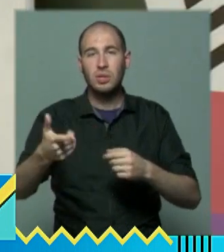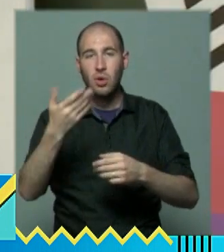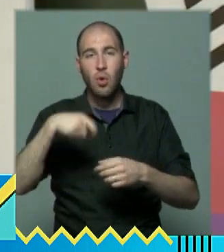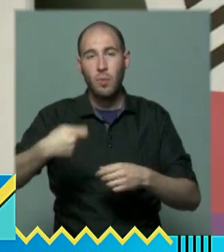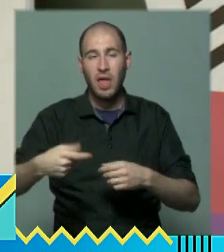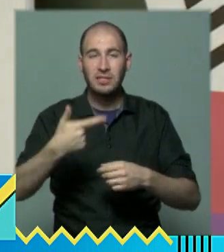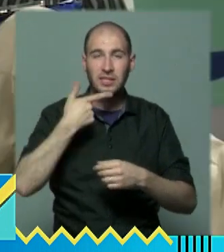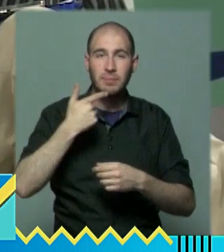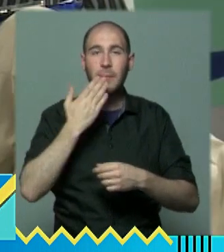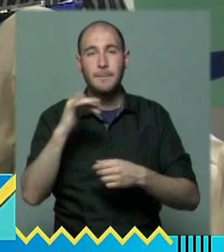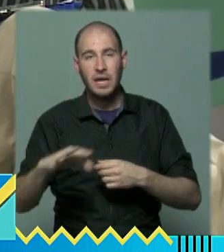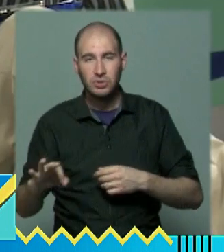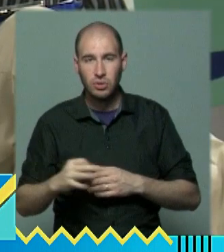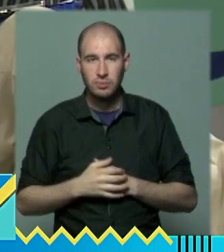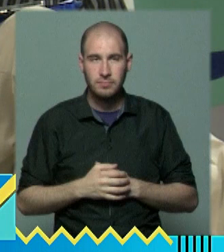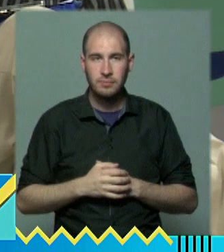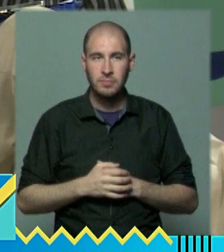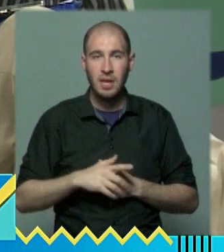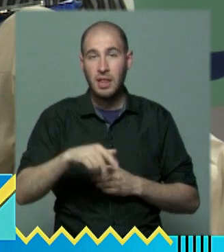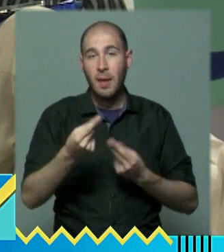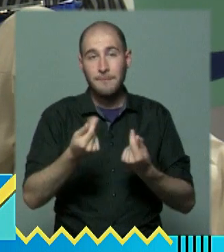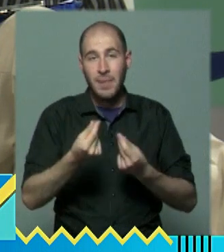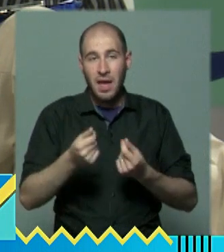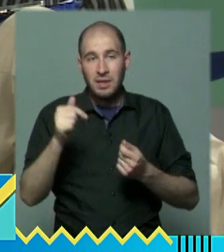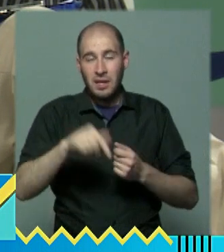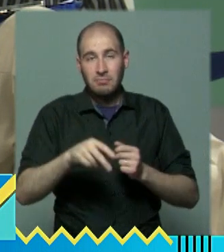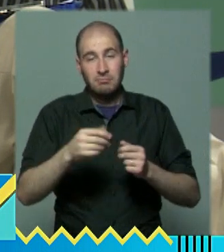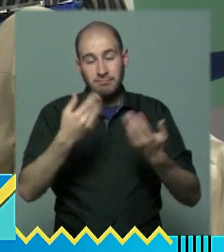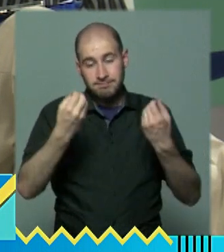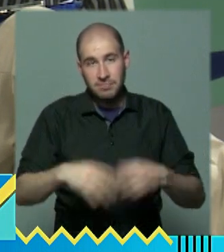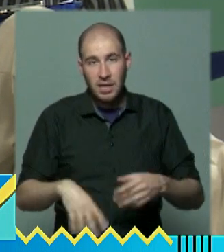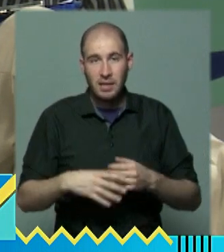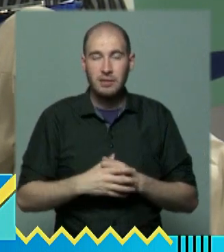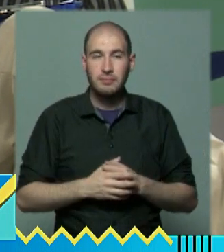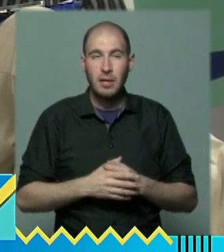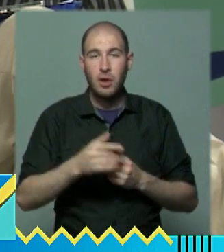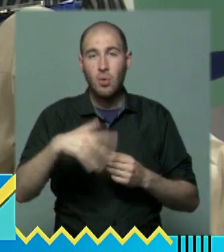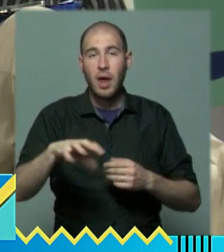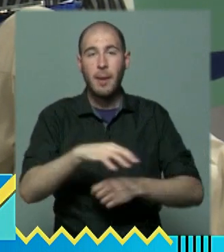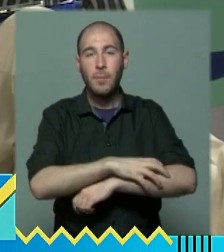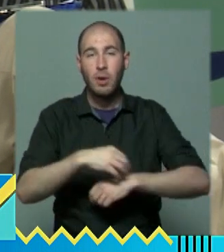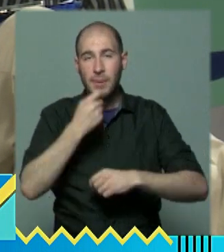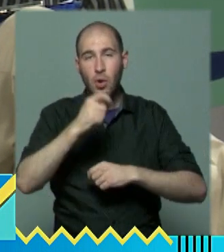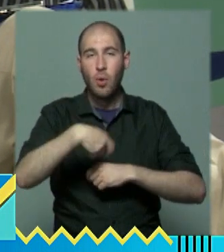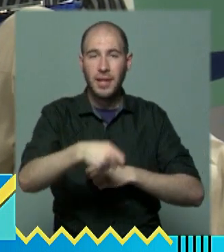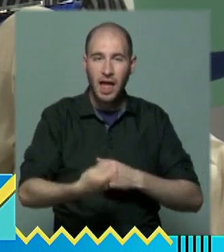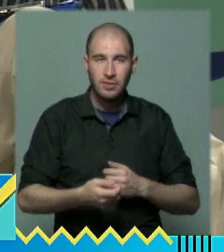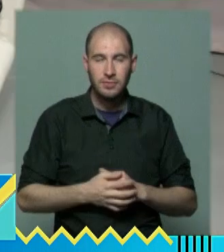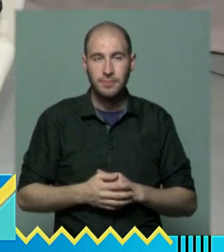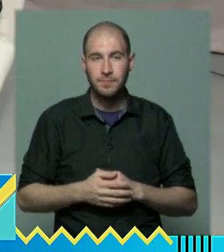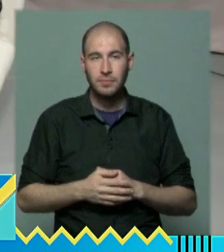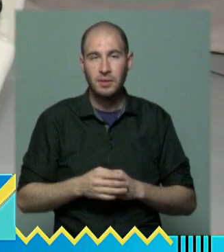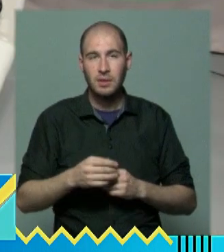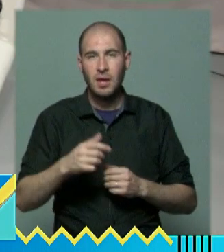en septiembre y en marzo. Esto es dinero que va a dejar de percibir sectores vulnerables como los jubilados,